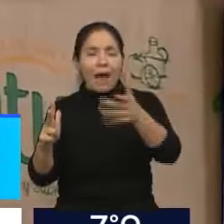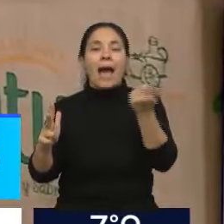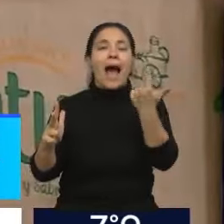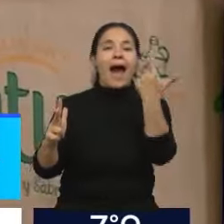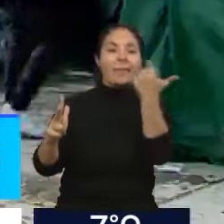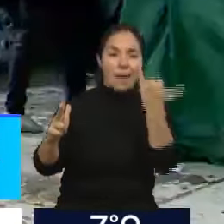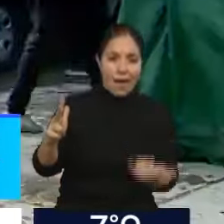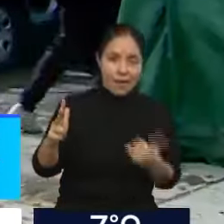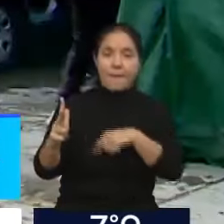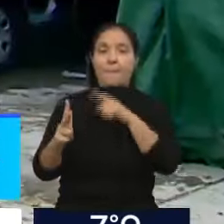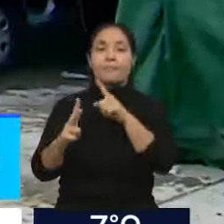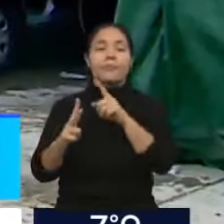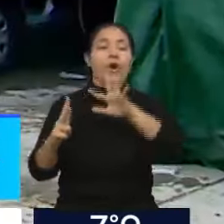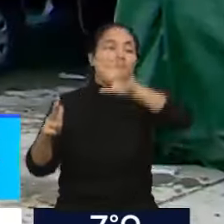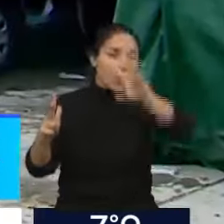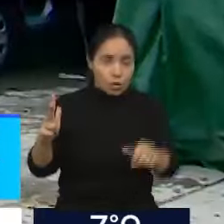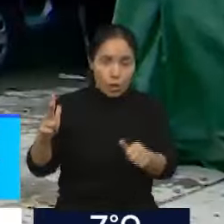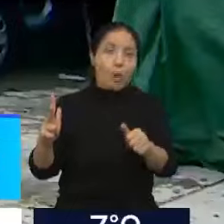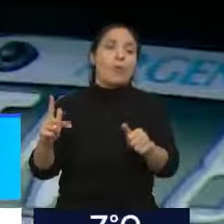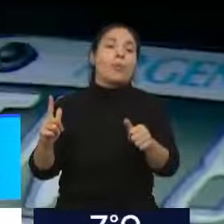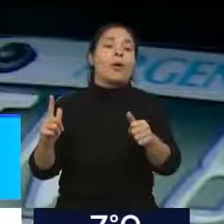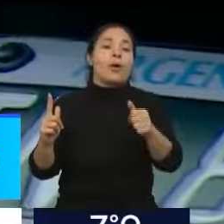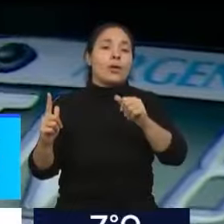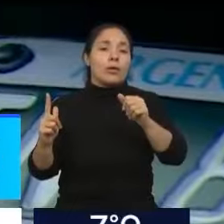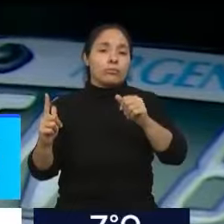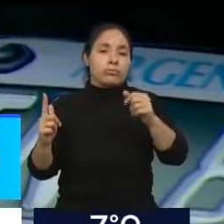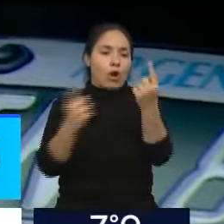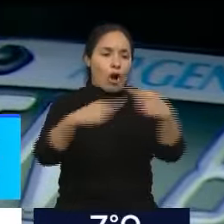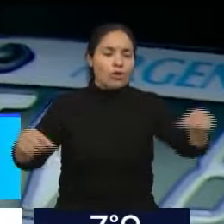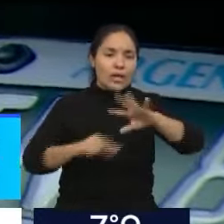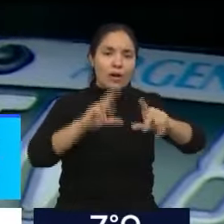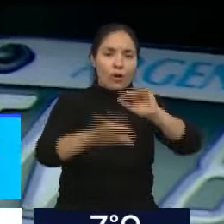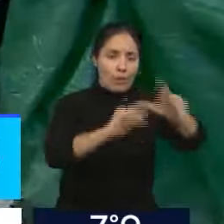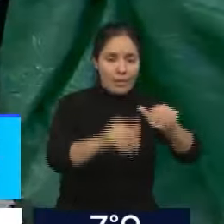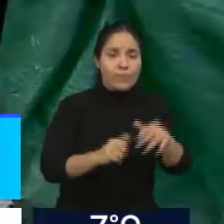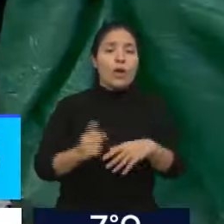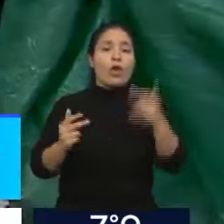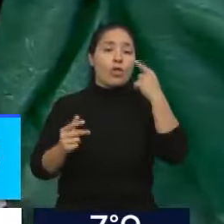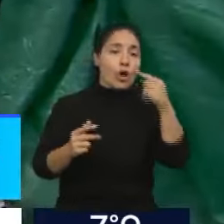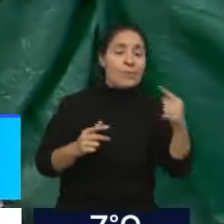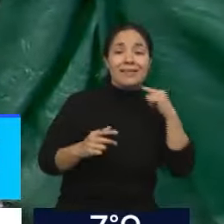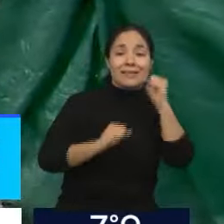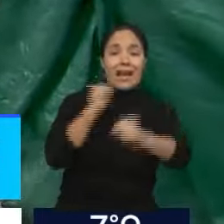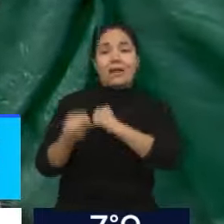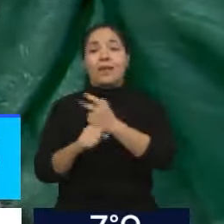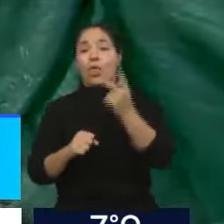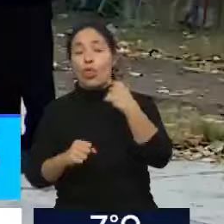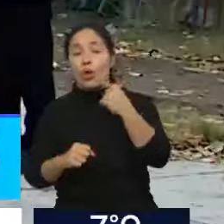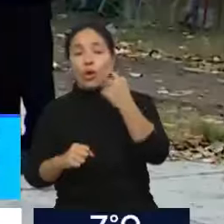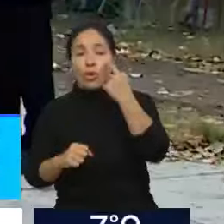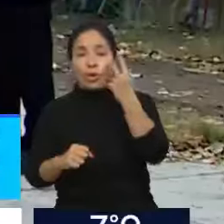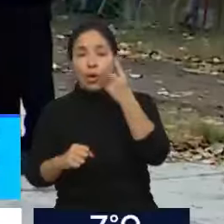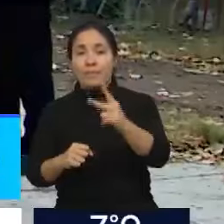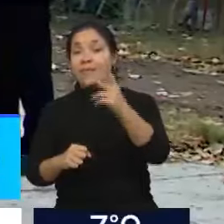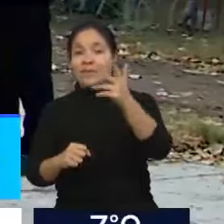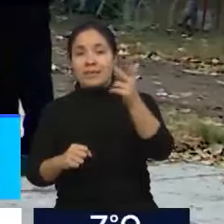arma, robo agravado de mercadería y desde el 2013 al 2018 registra varios